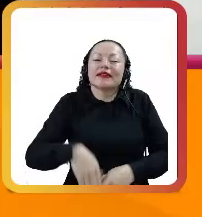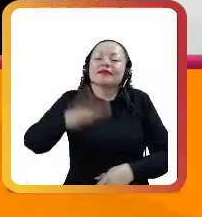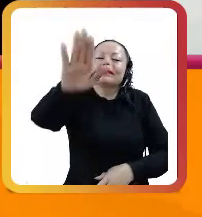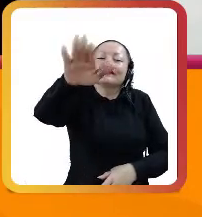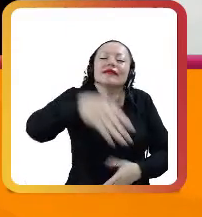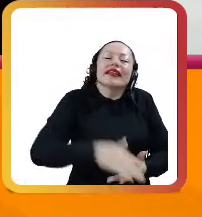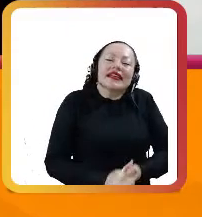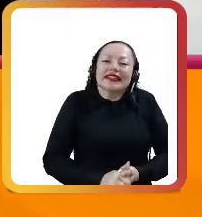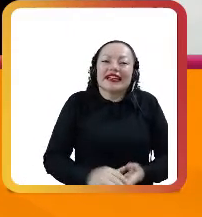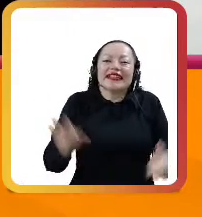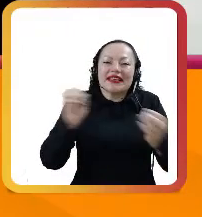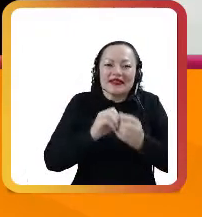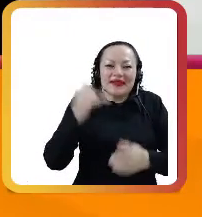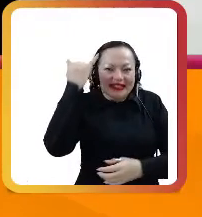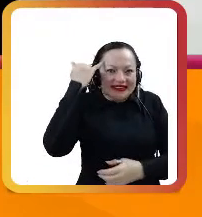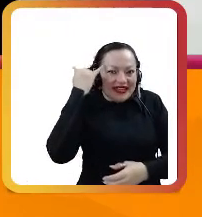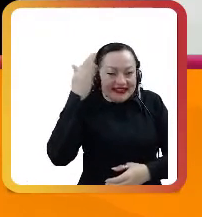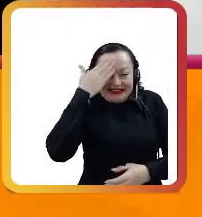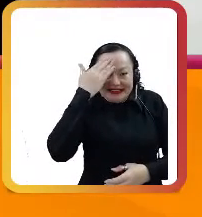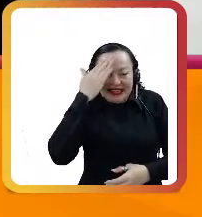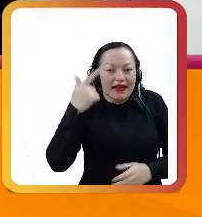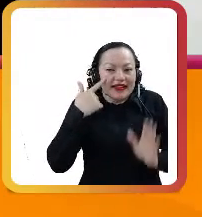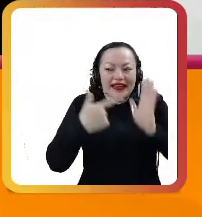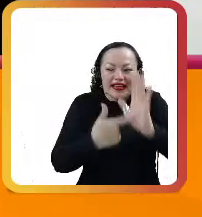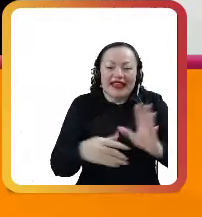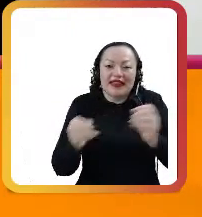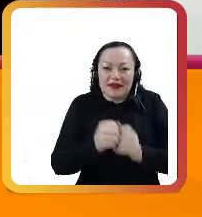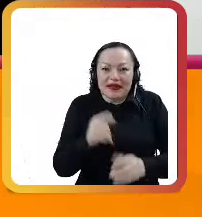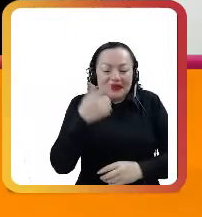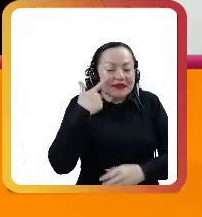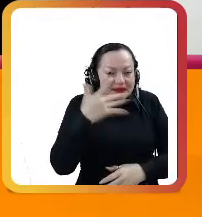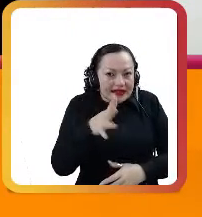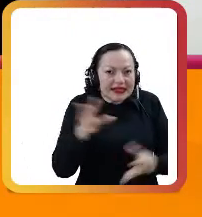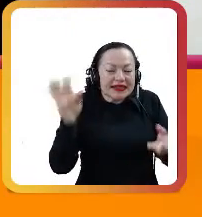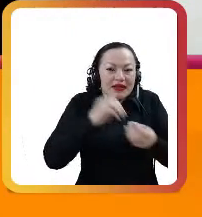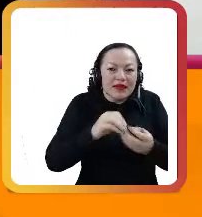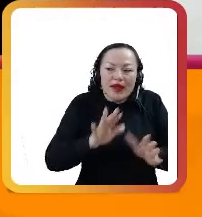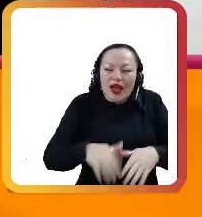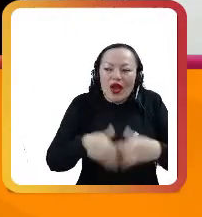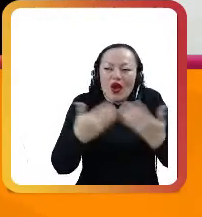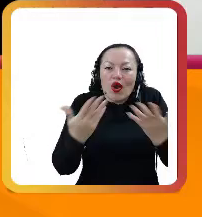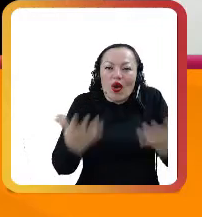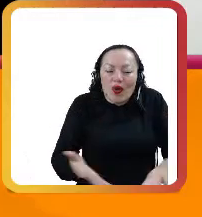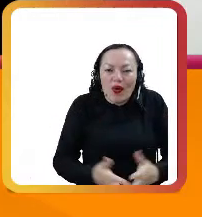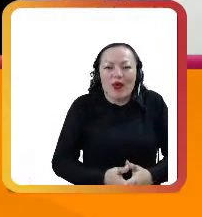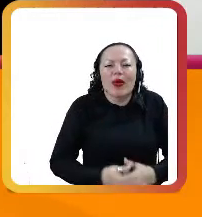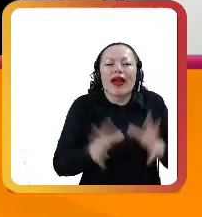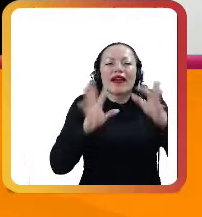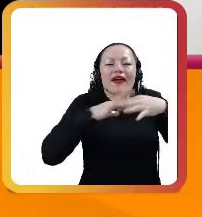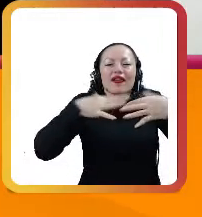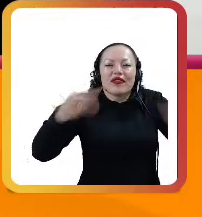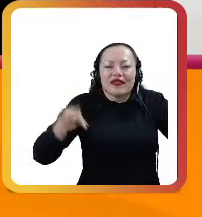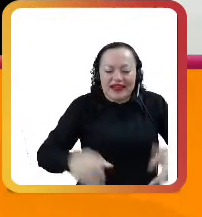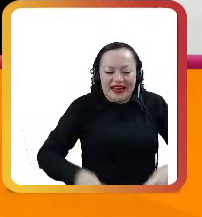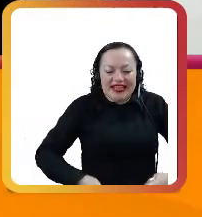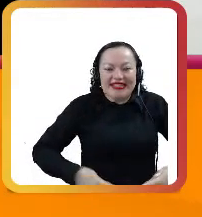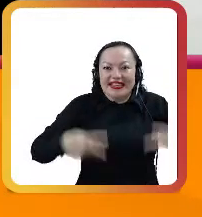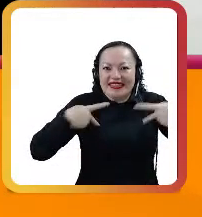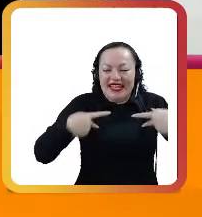cerrar? Con... ¿Te parece si cerramos con esas frases de vida que nos